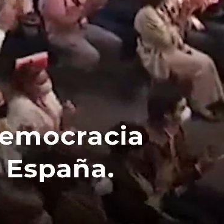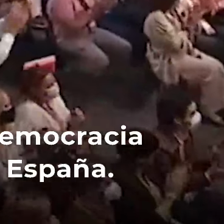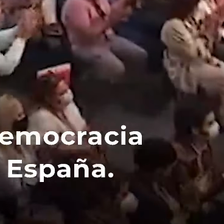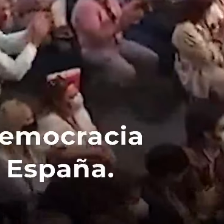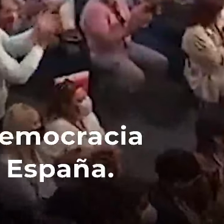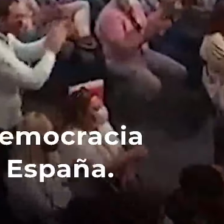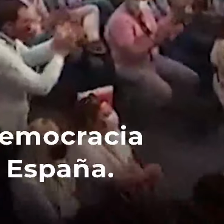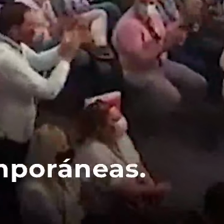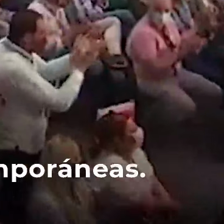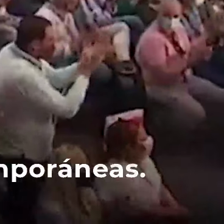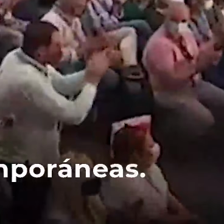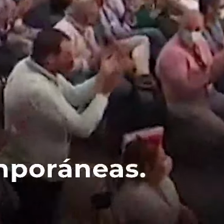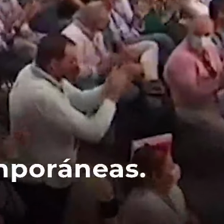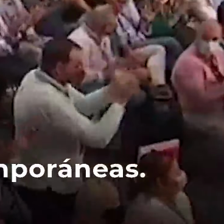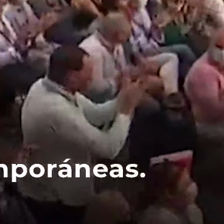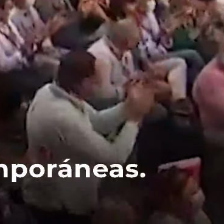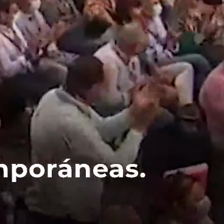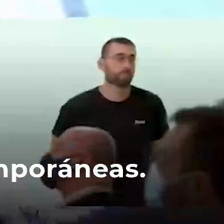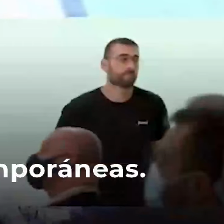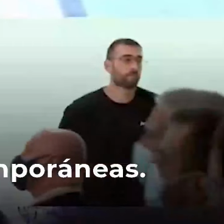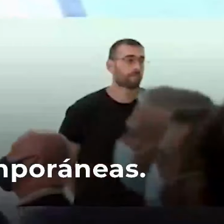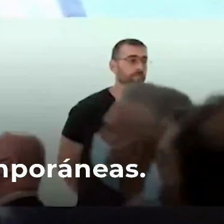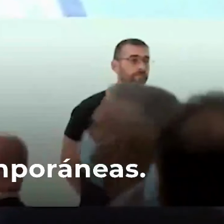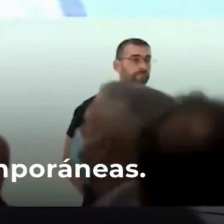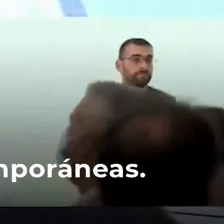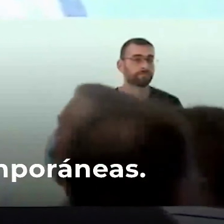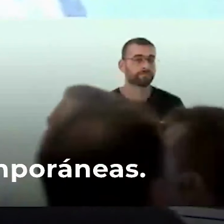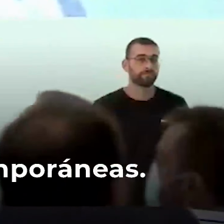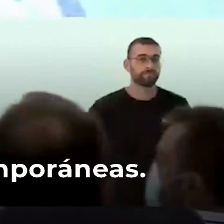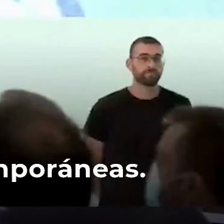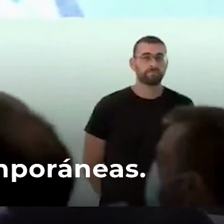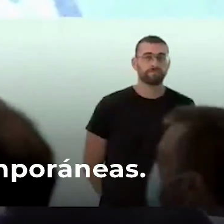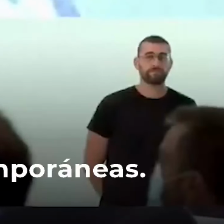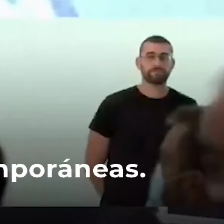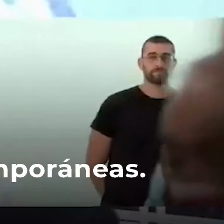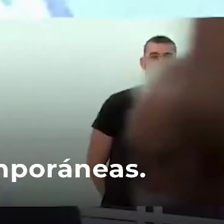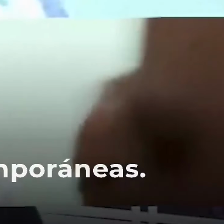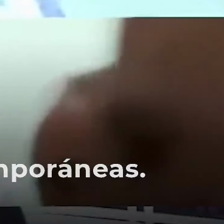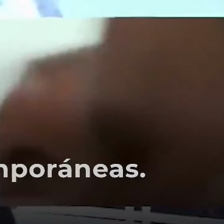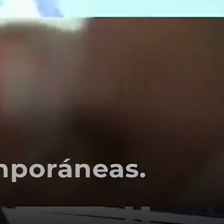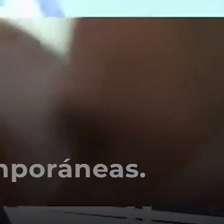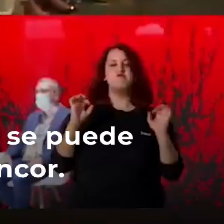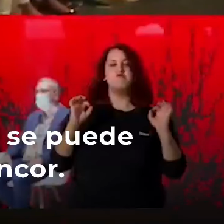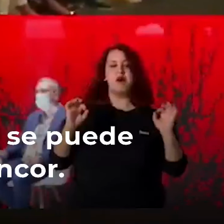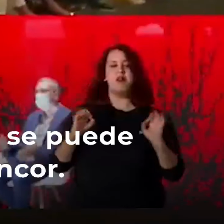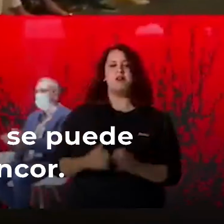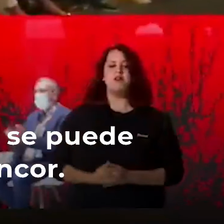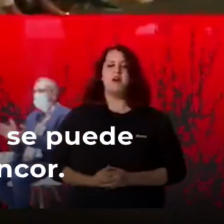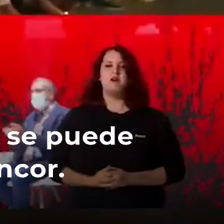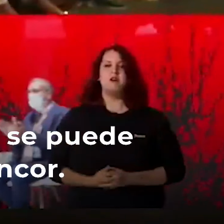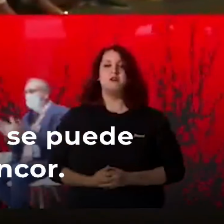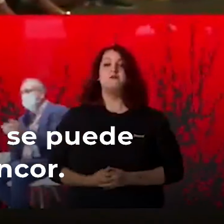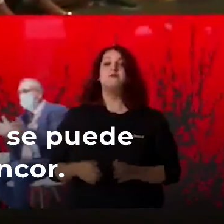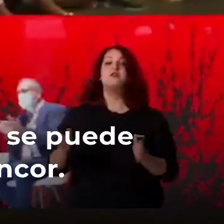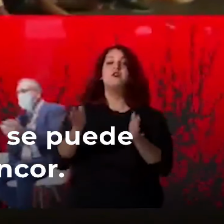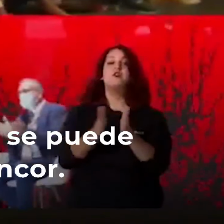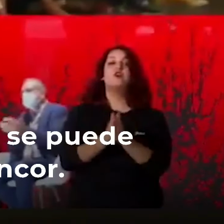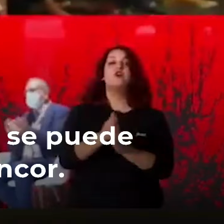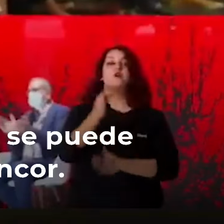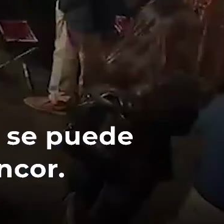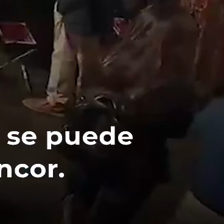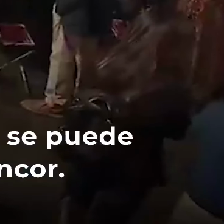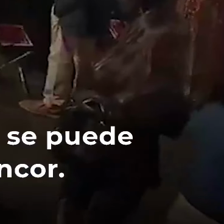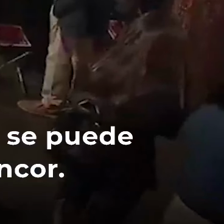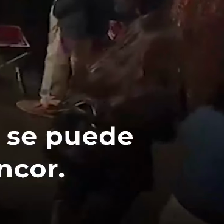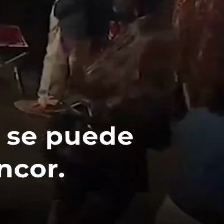la libertad de España. La mejor historia de todas las fuerzas políticas contemporáneas. Porque ningún futuro,